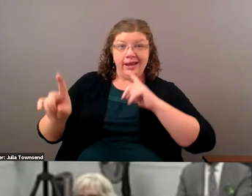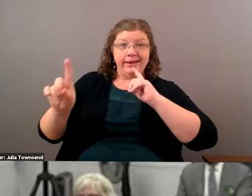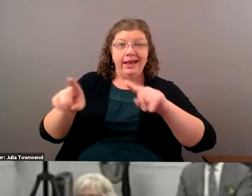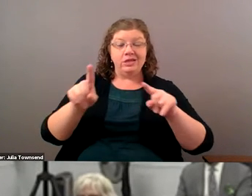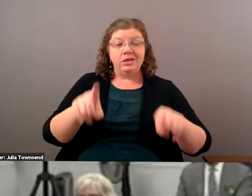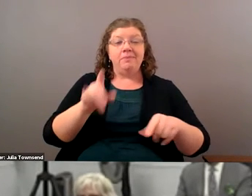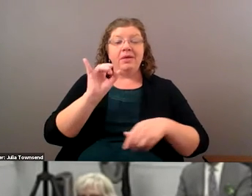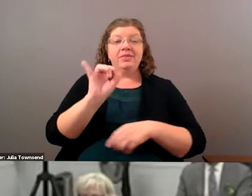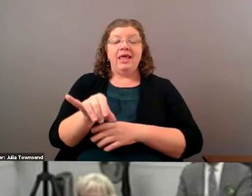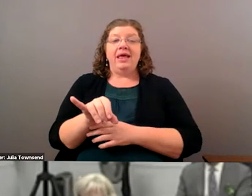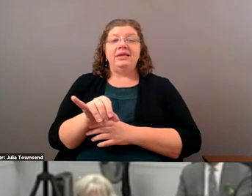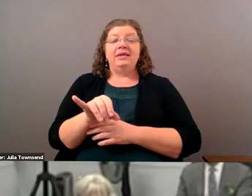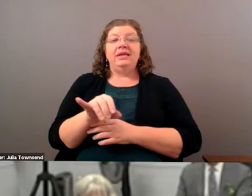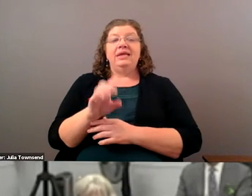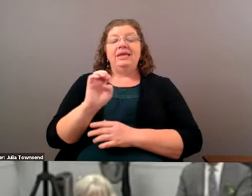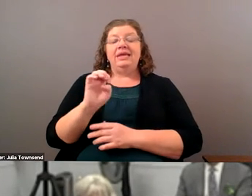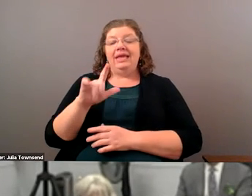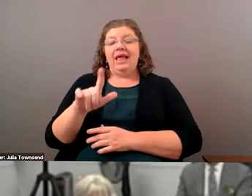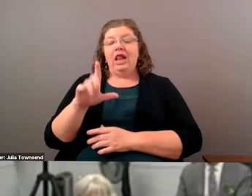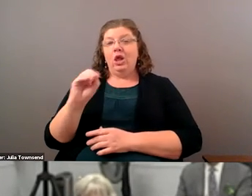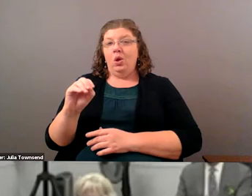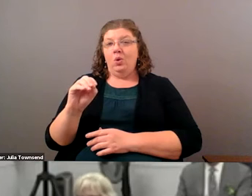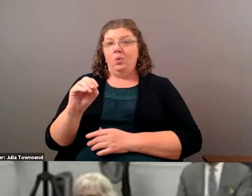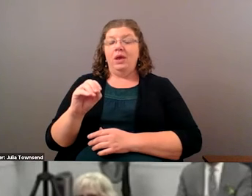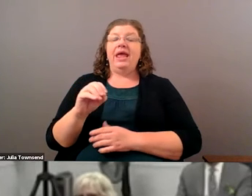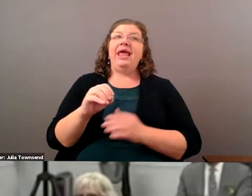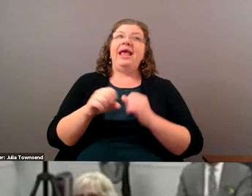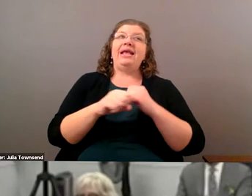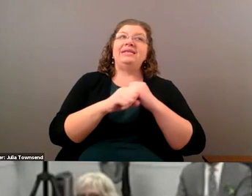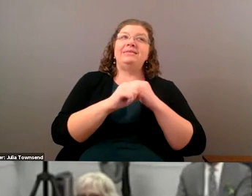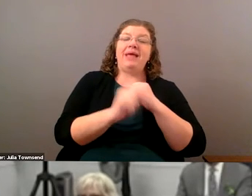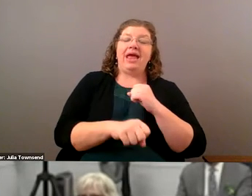las oportunidades de aprendizaje ampliado.